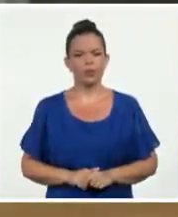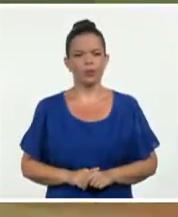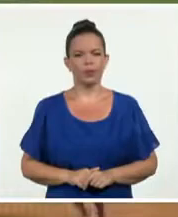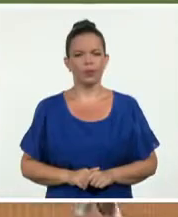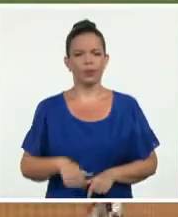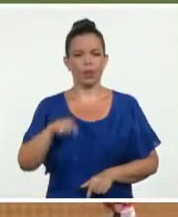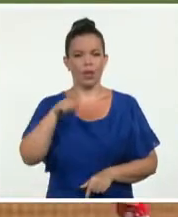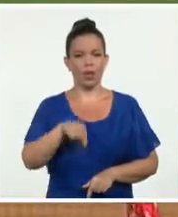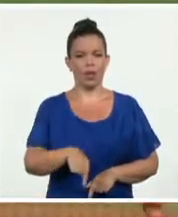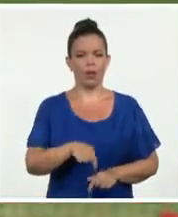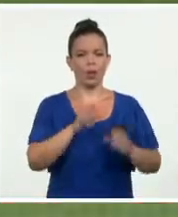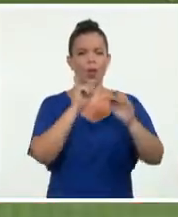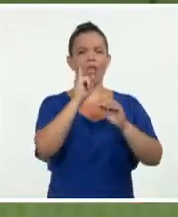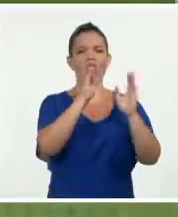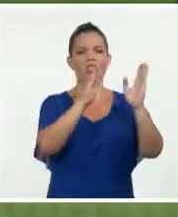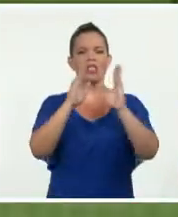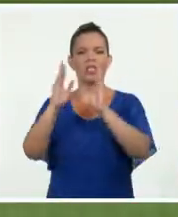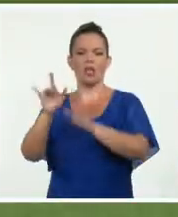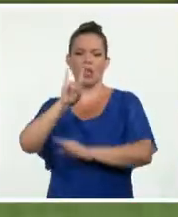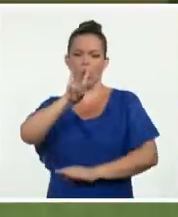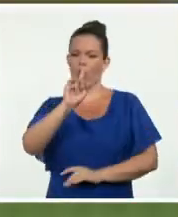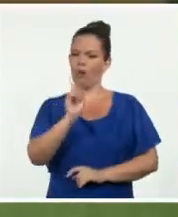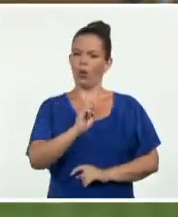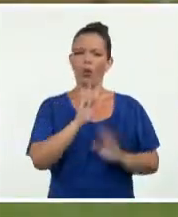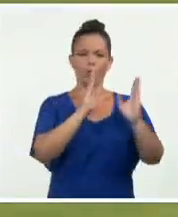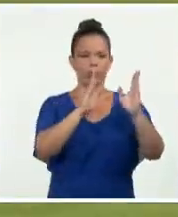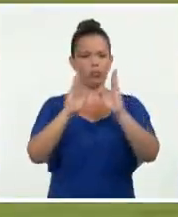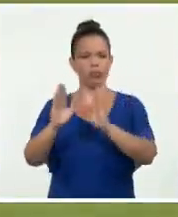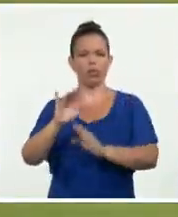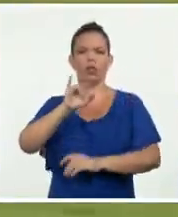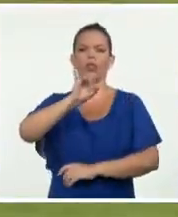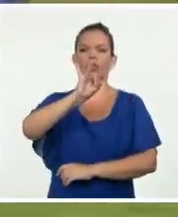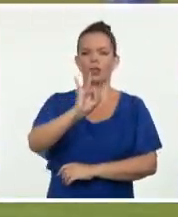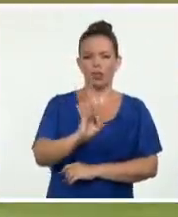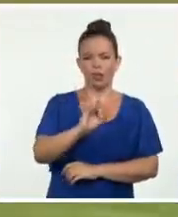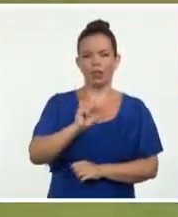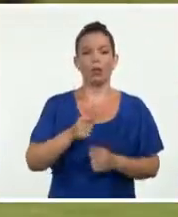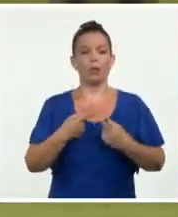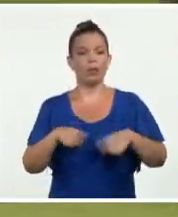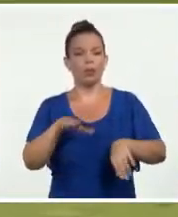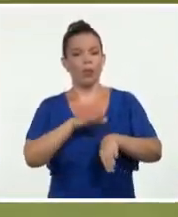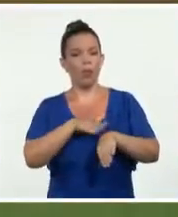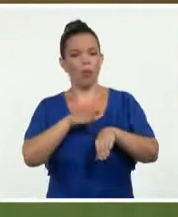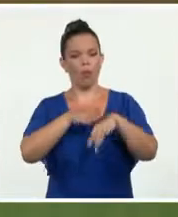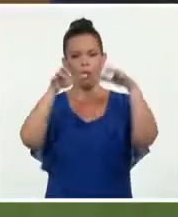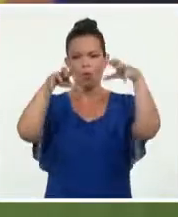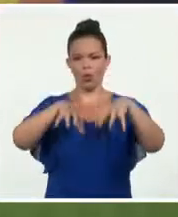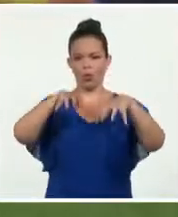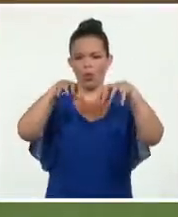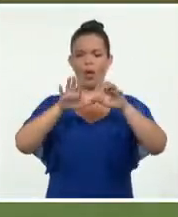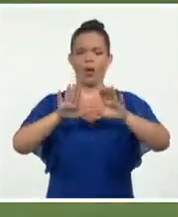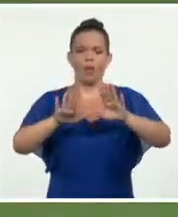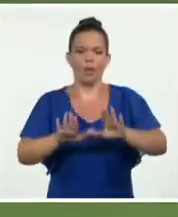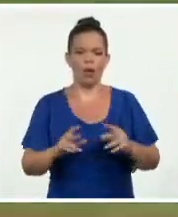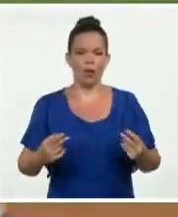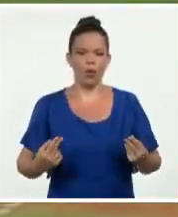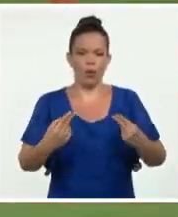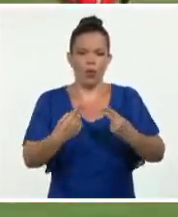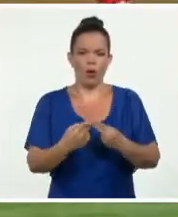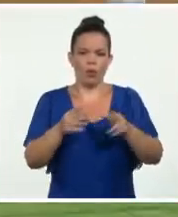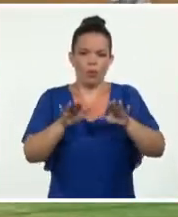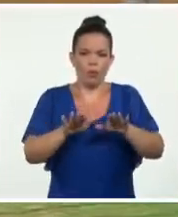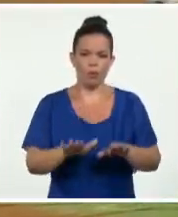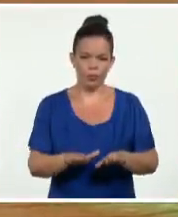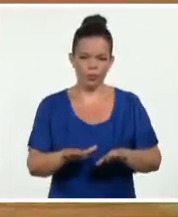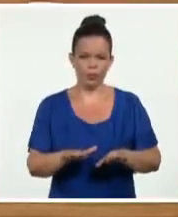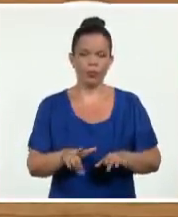entradas y el partido es válido a partir del cuarto inning. Y debido a presencia de la lluvia, pues se detuvo el encuentro en ese capítulo y precisamente sirvió para